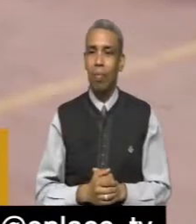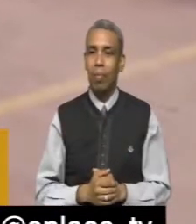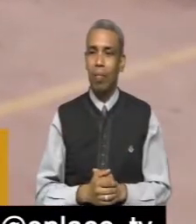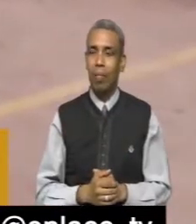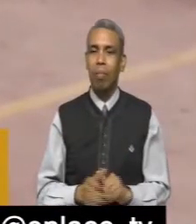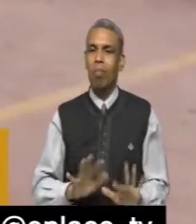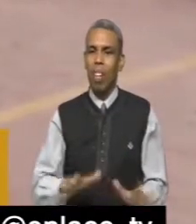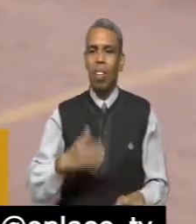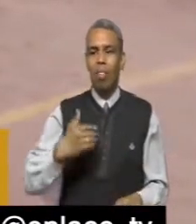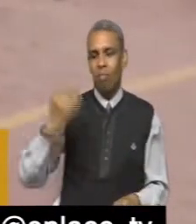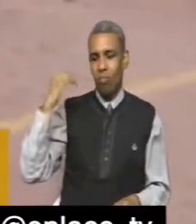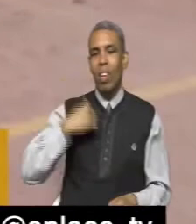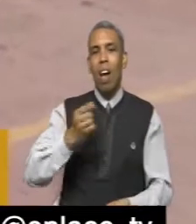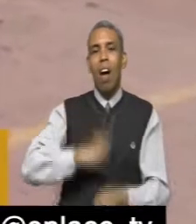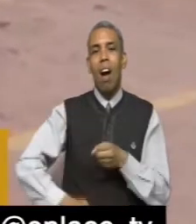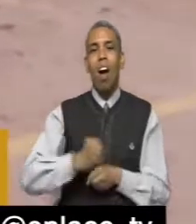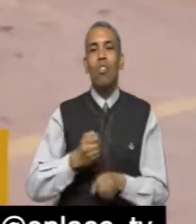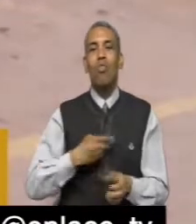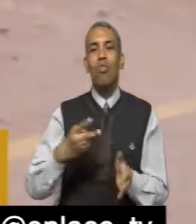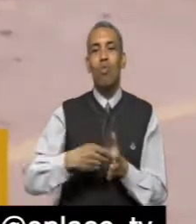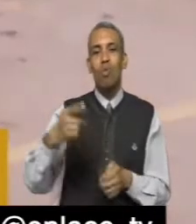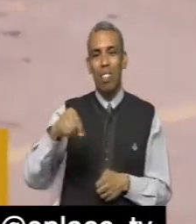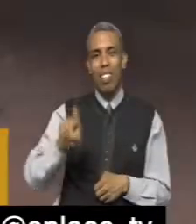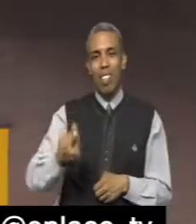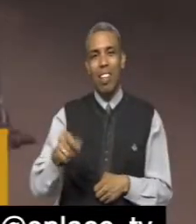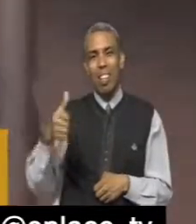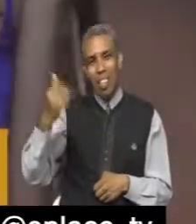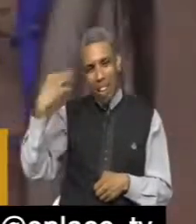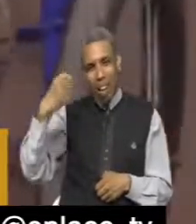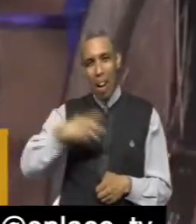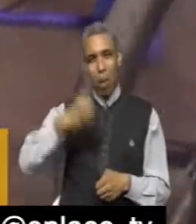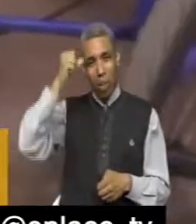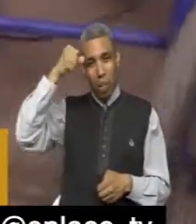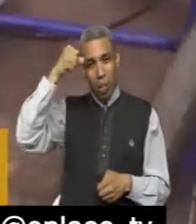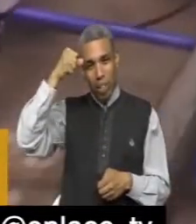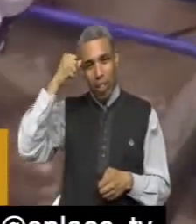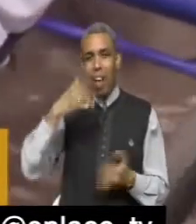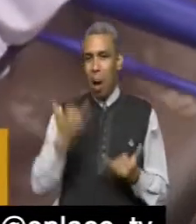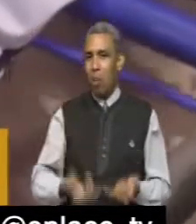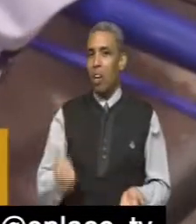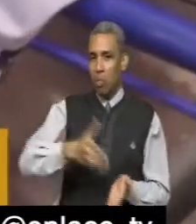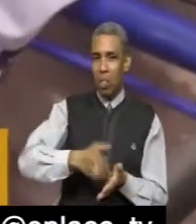primera experiencia el año pasado y gracias al éxito obtenido se repite en la ciudad en este mes de agosto.